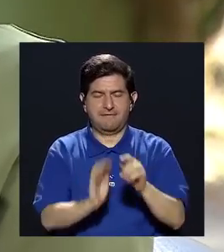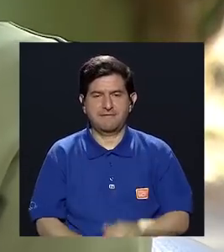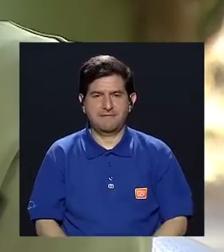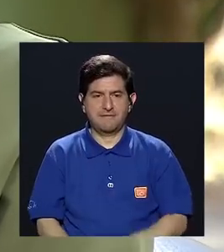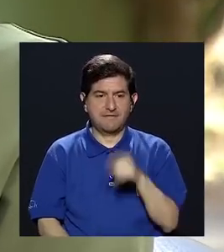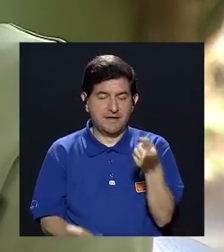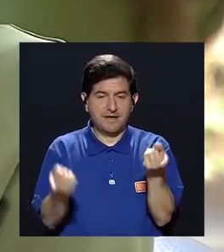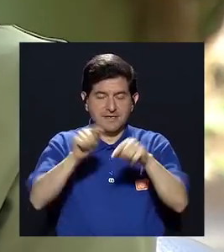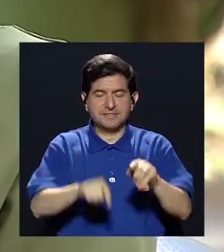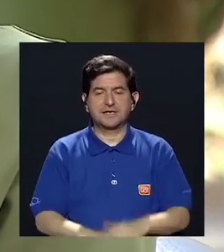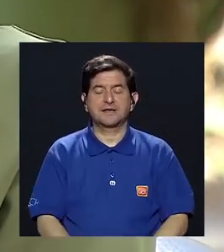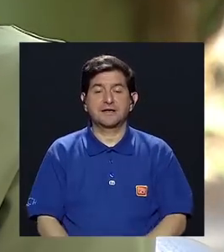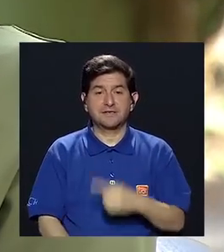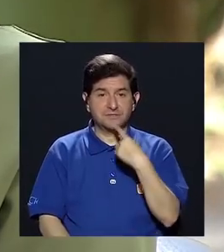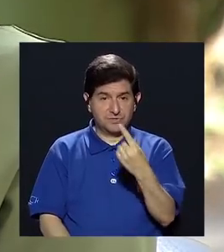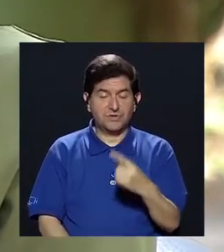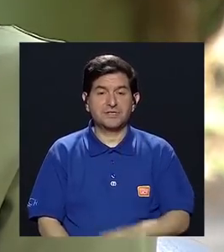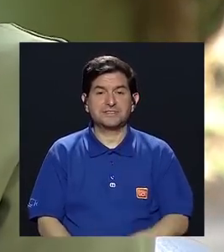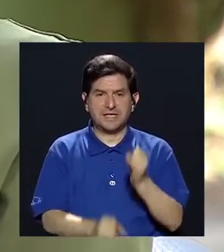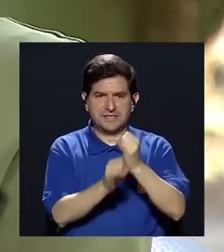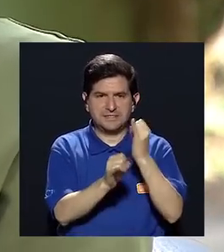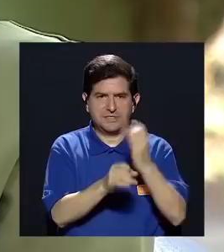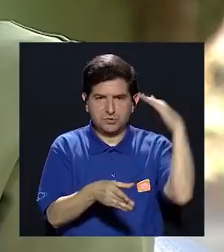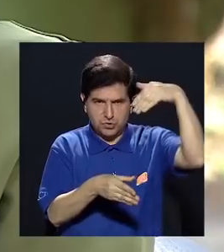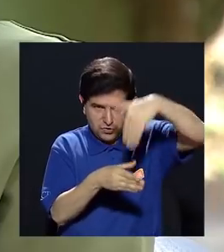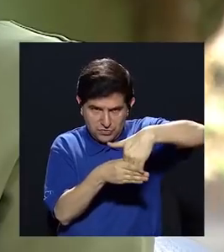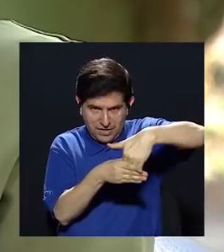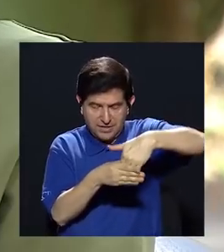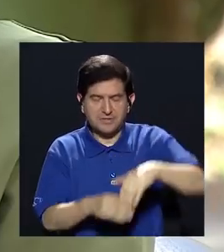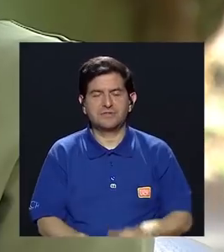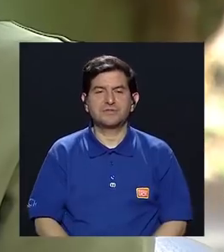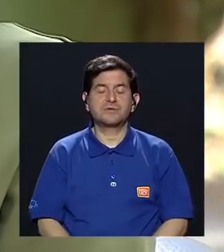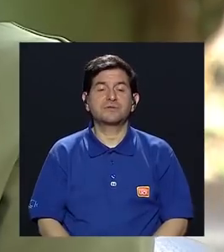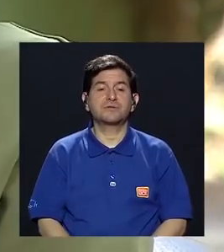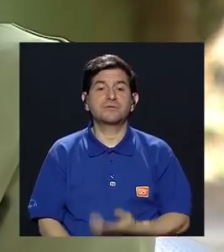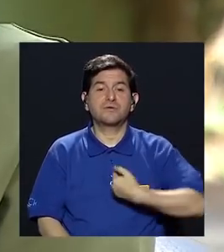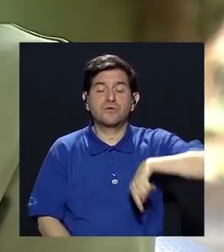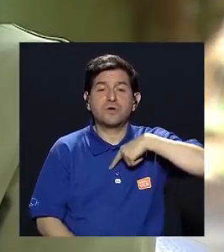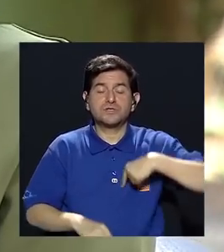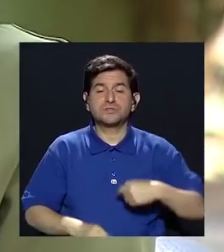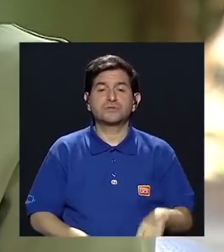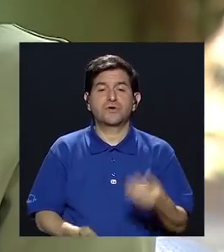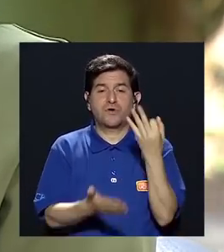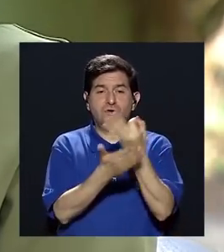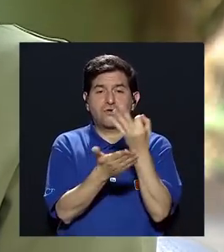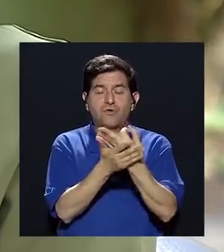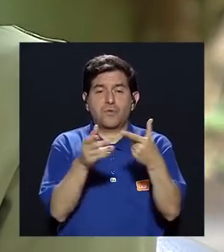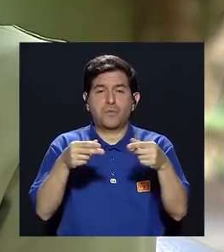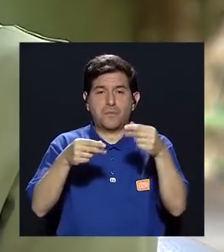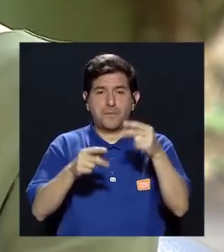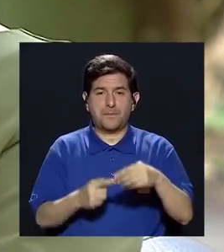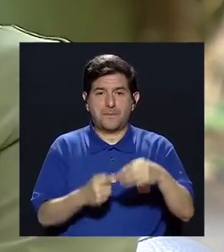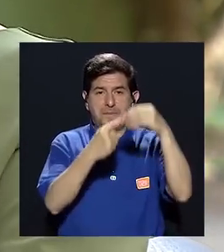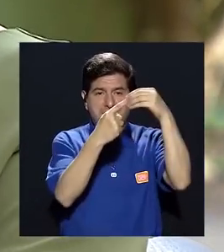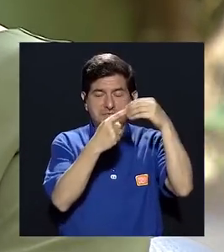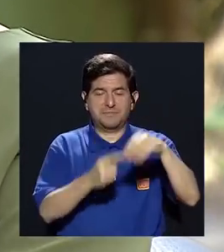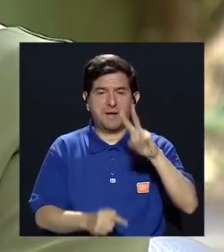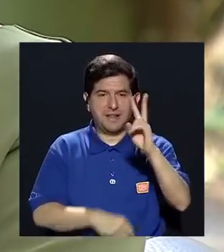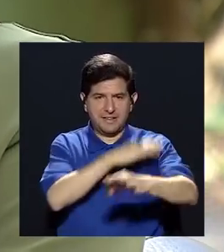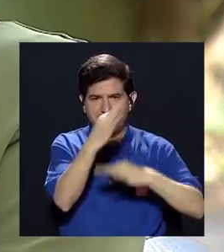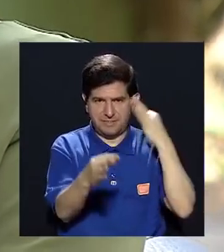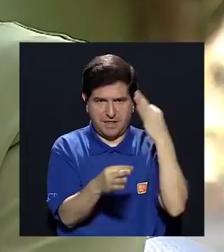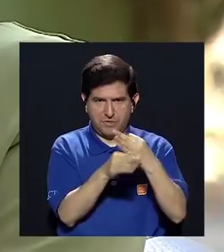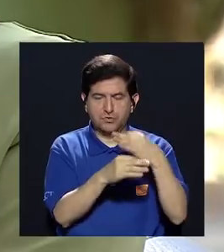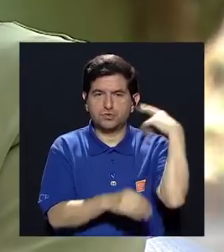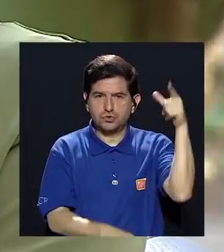nos acredita como un ente adscrito. Y nuestro financiamiento principal viene de dos